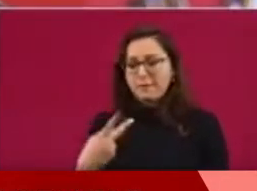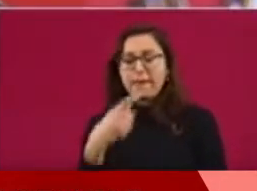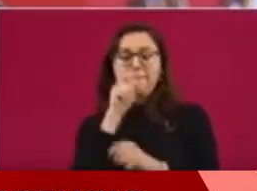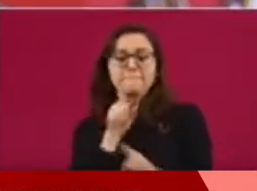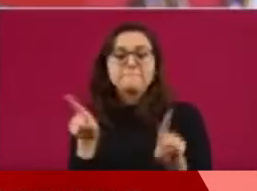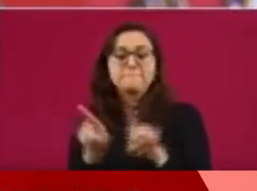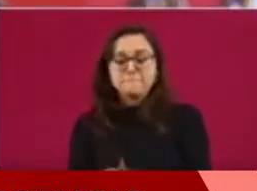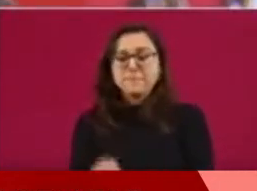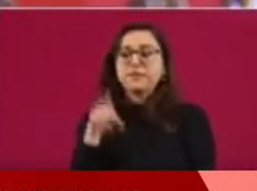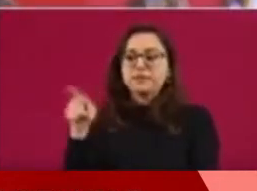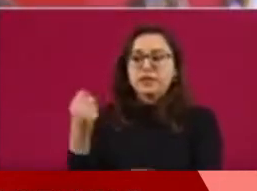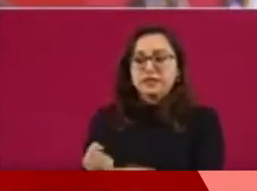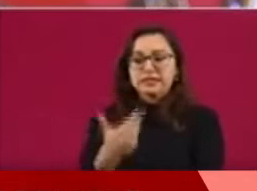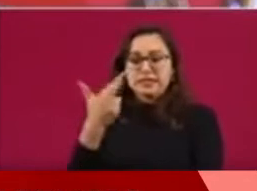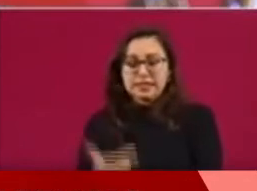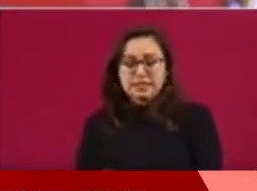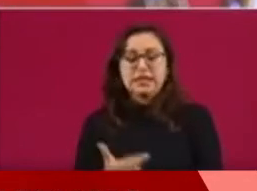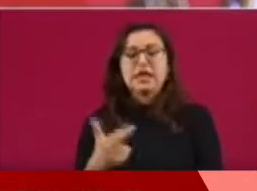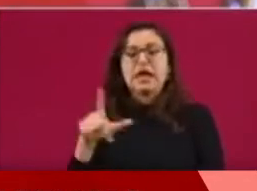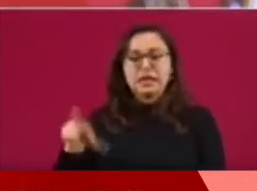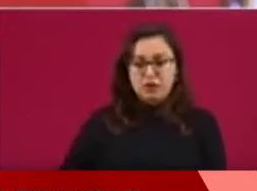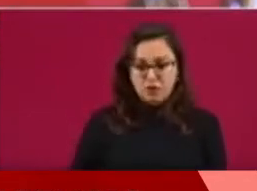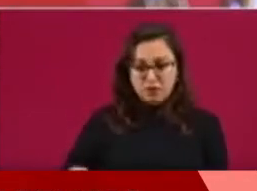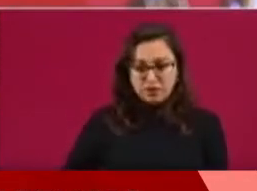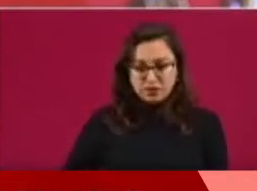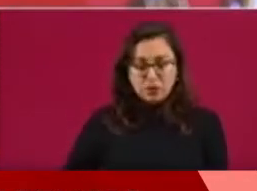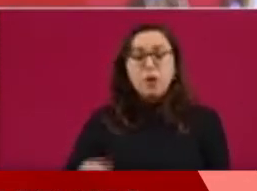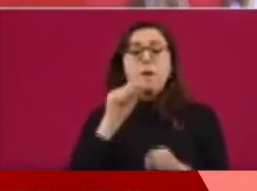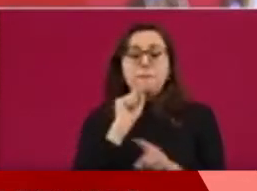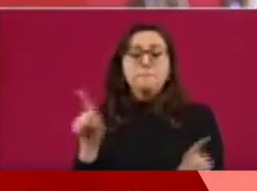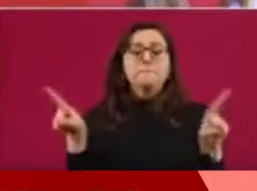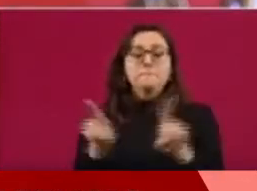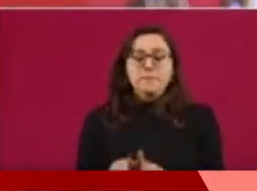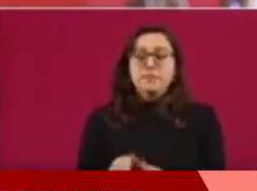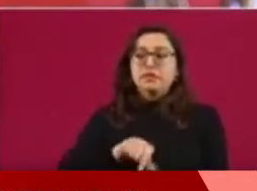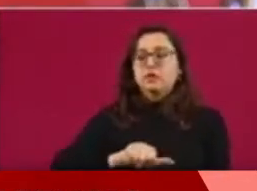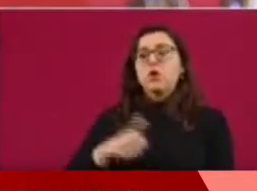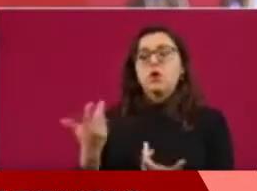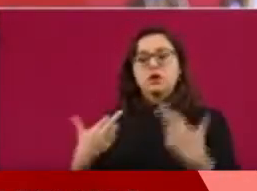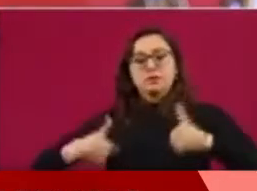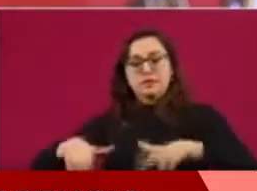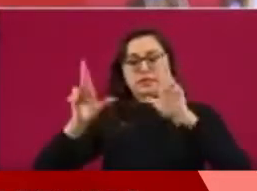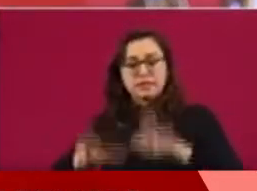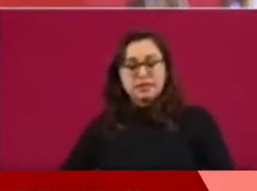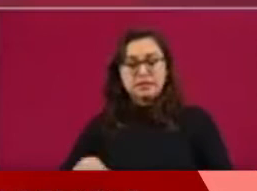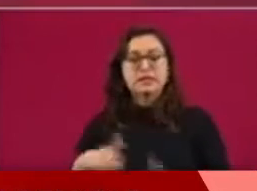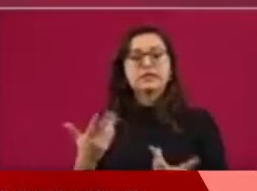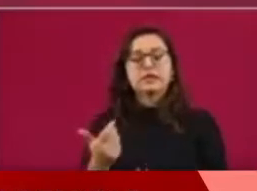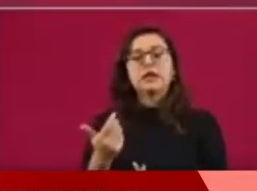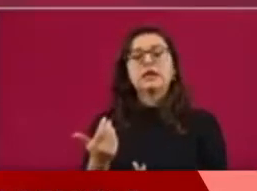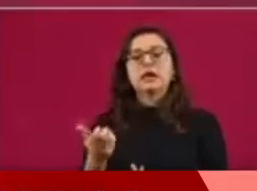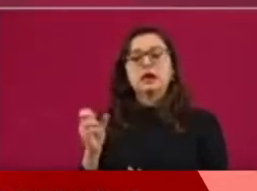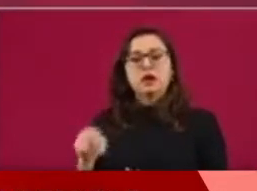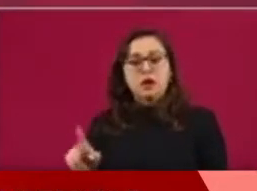de Gobierno de ese Estado, con la intervención de la Secretaría de Relaciones Exteriores, hemos decidido